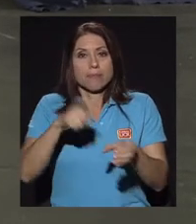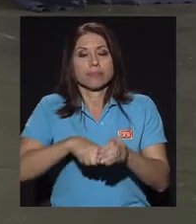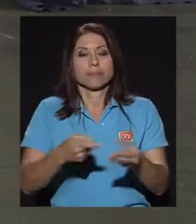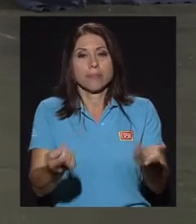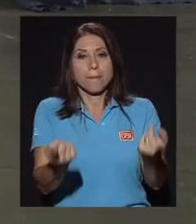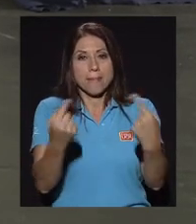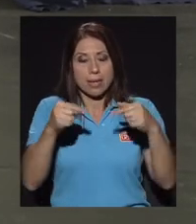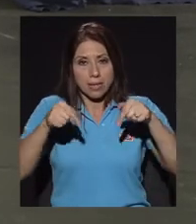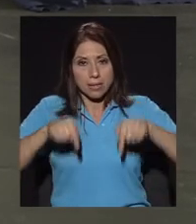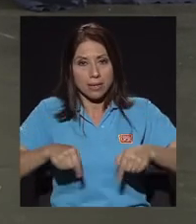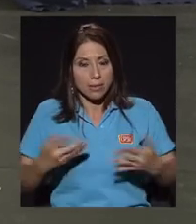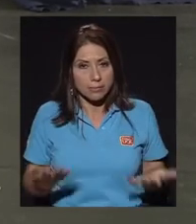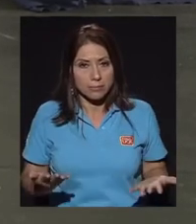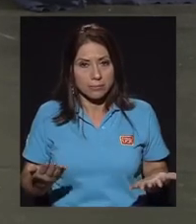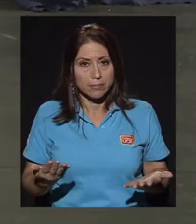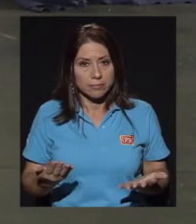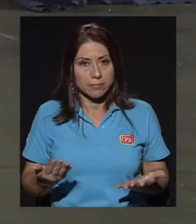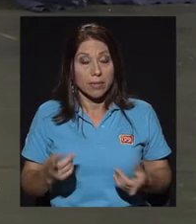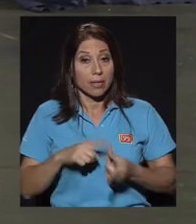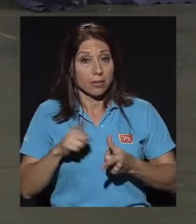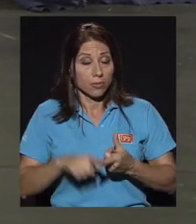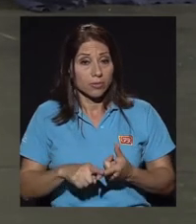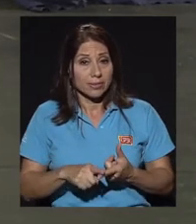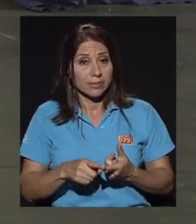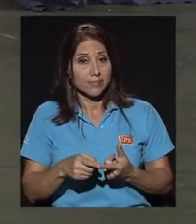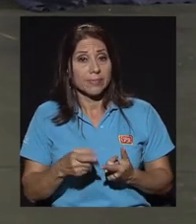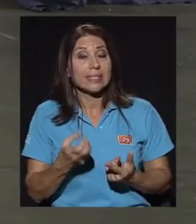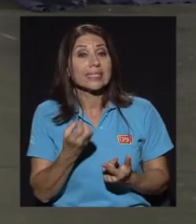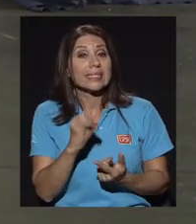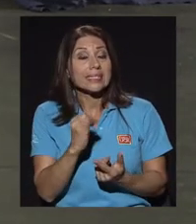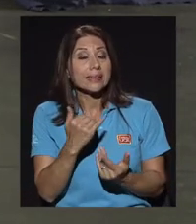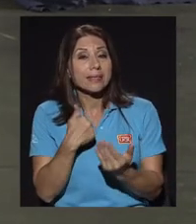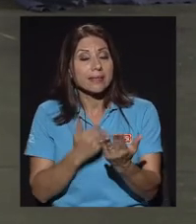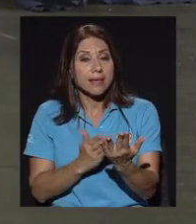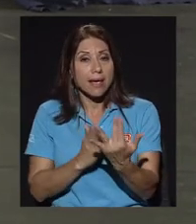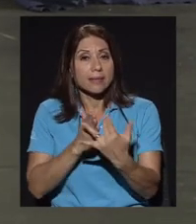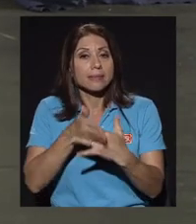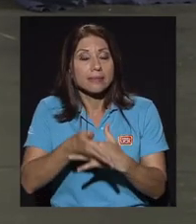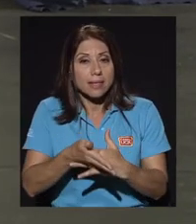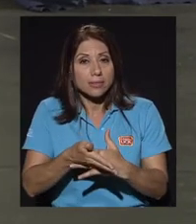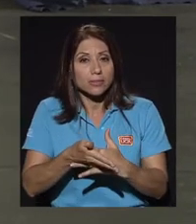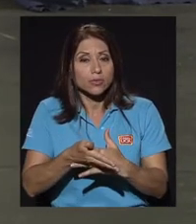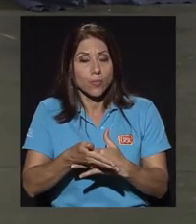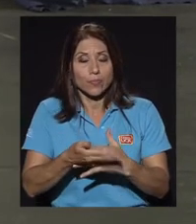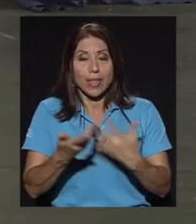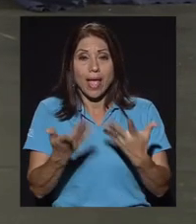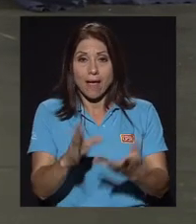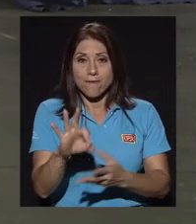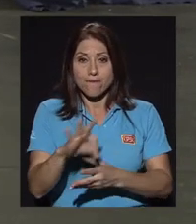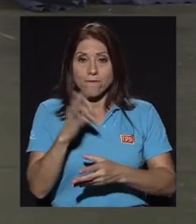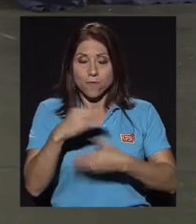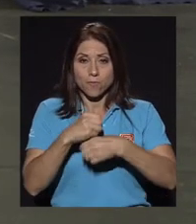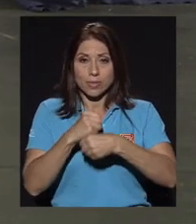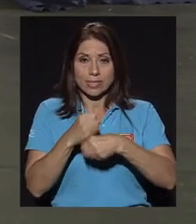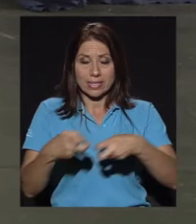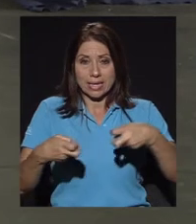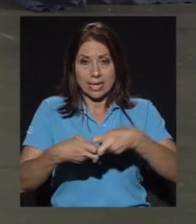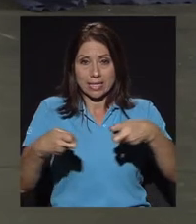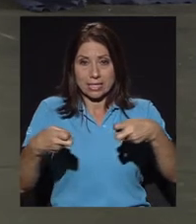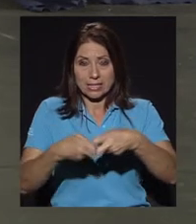el acceso a una a fuentes de electricidad sustentable y